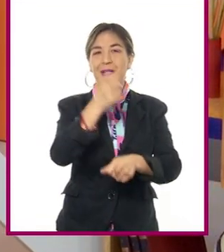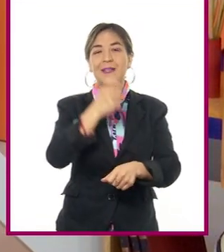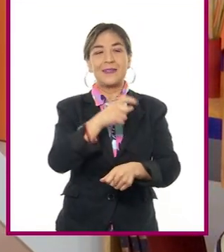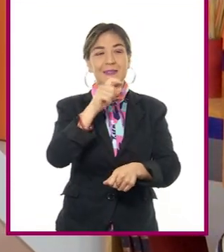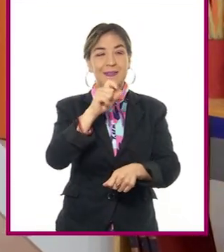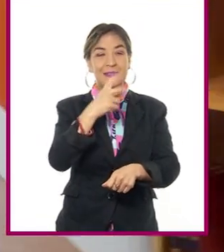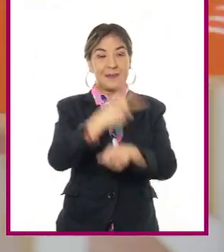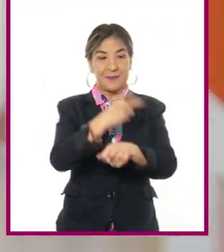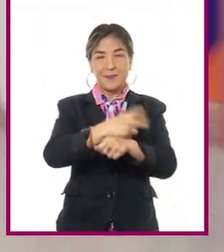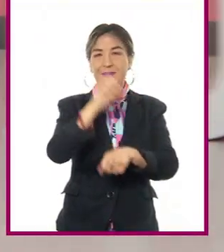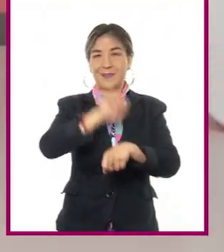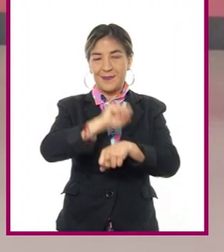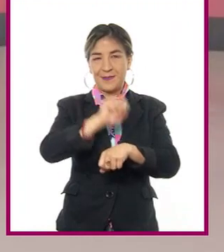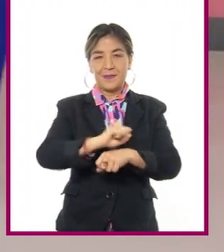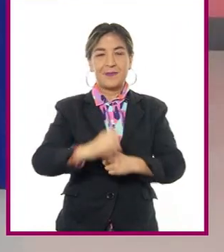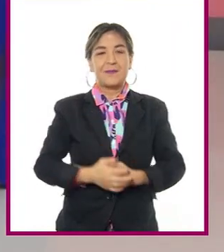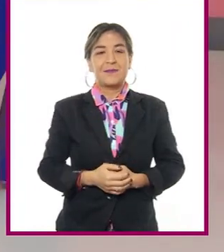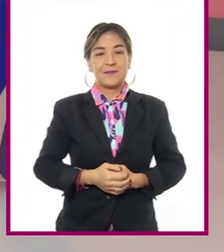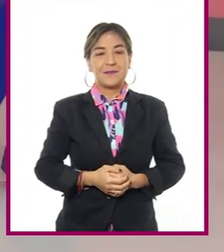grado de secundaria.